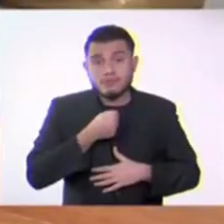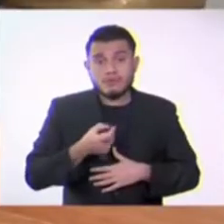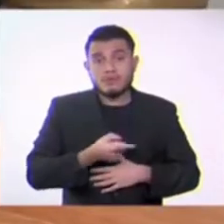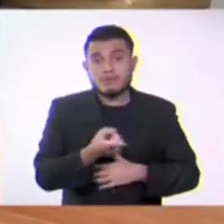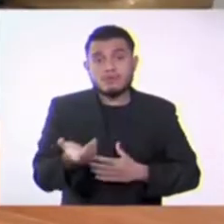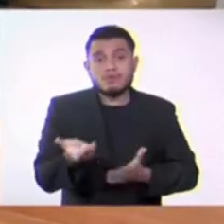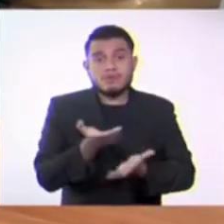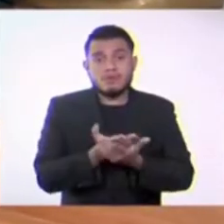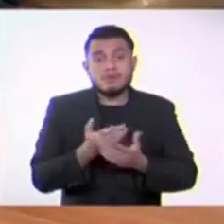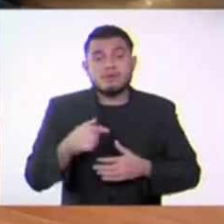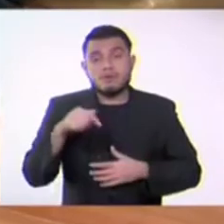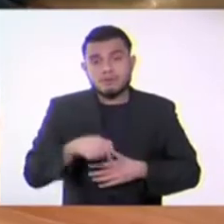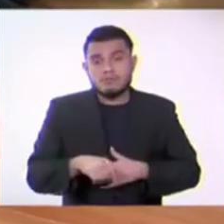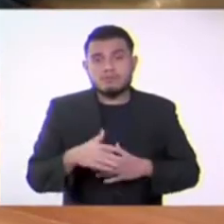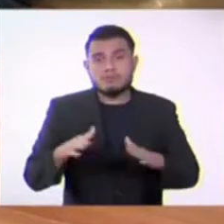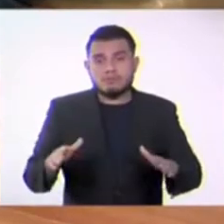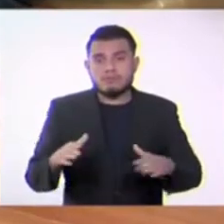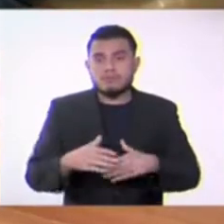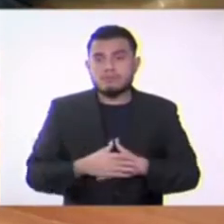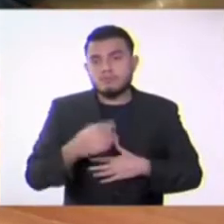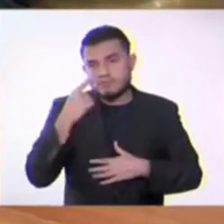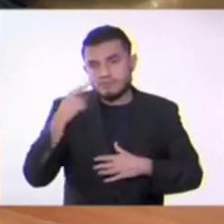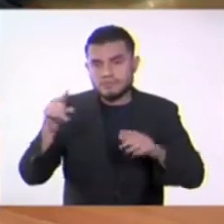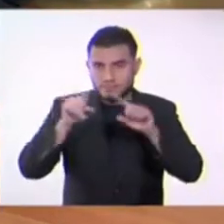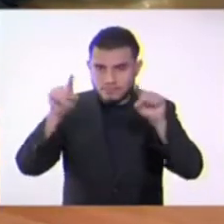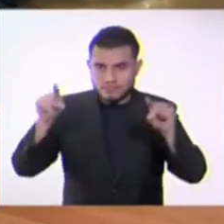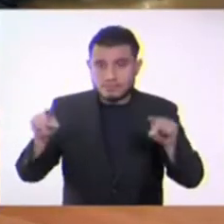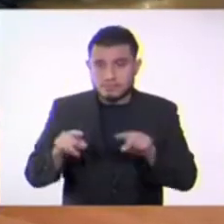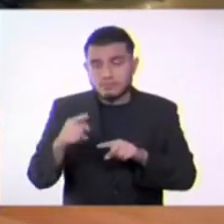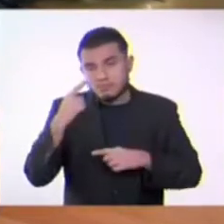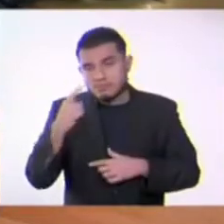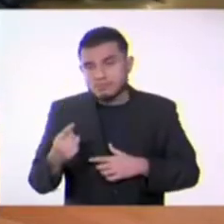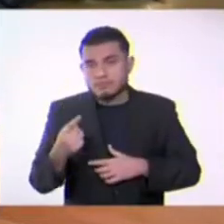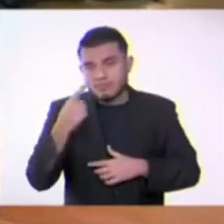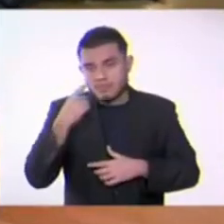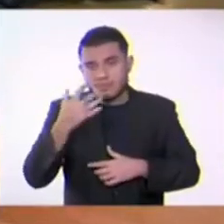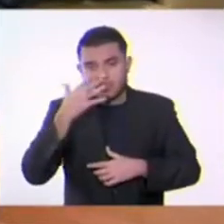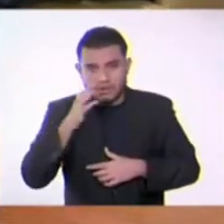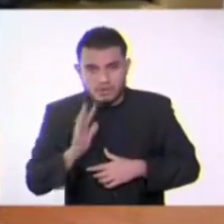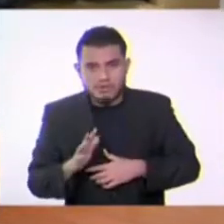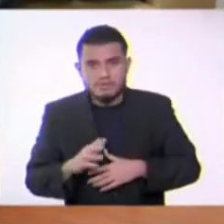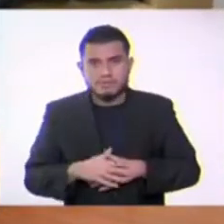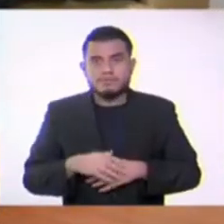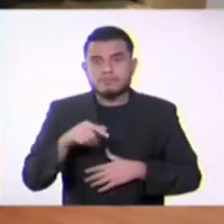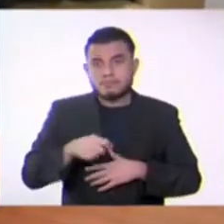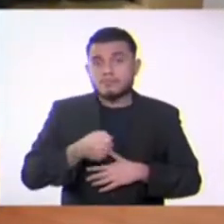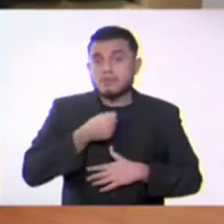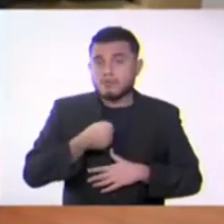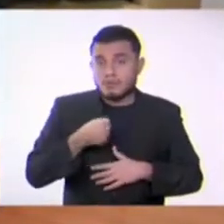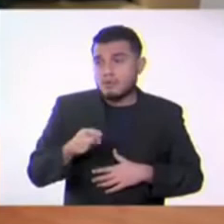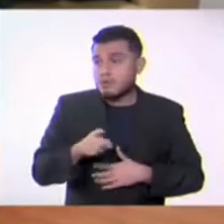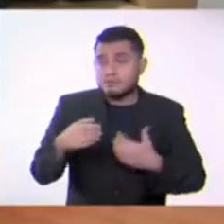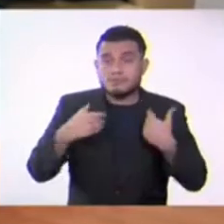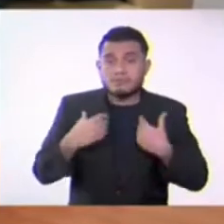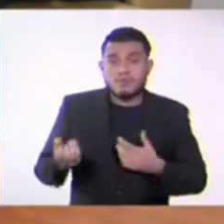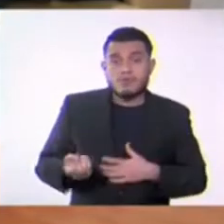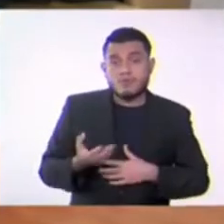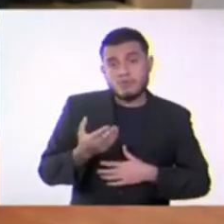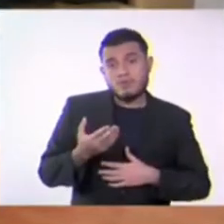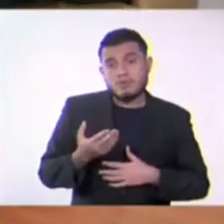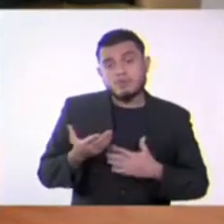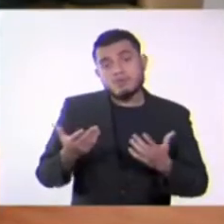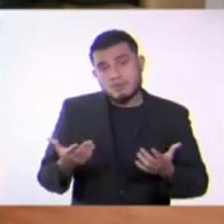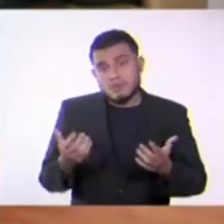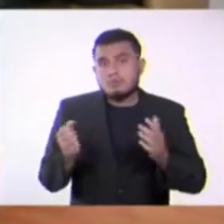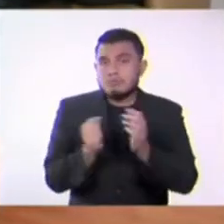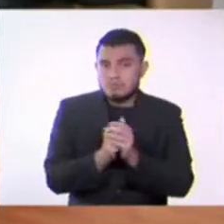Federico, y hoy sí nos vamos a la pizarra, ¿le parece? Para ver un poco de los ejemplos o estos enunciados que tienen también de los nuevos conflictos y para que quede